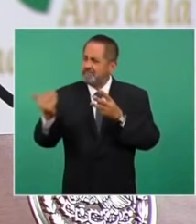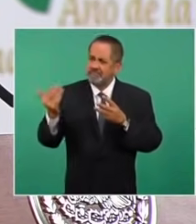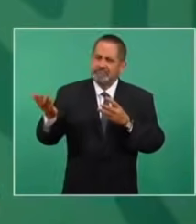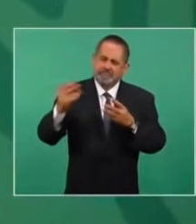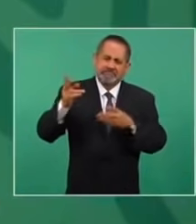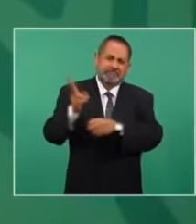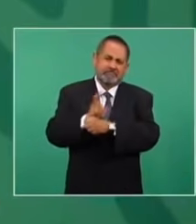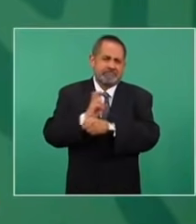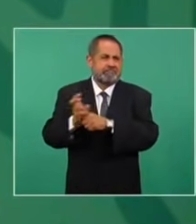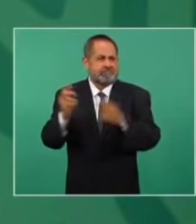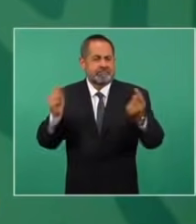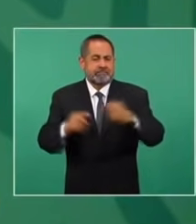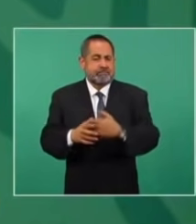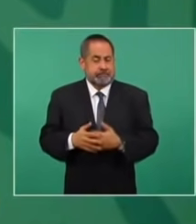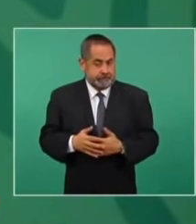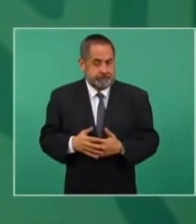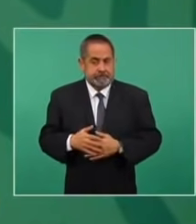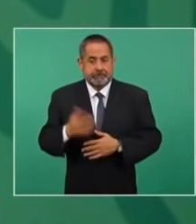El 27